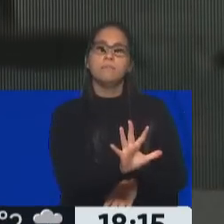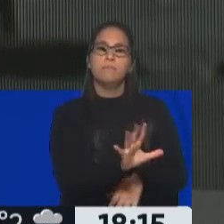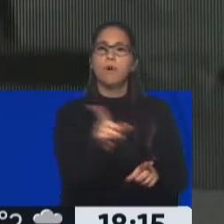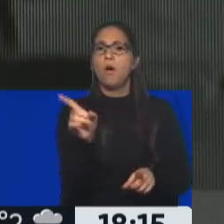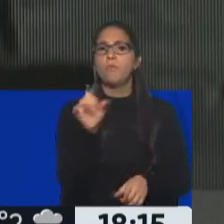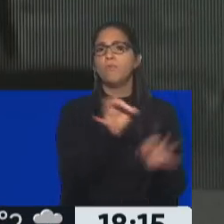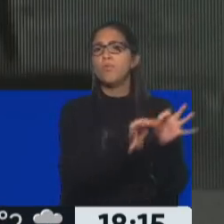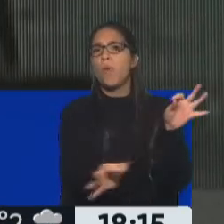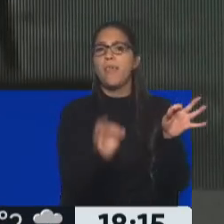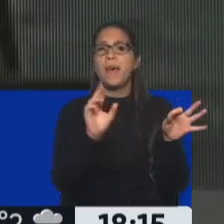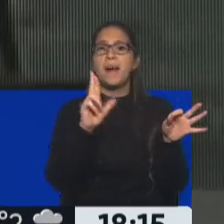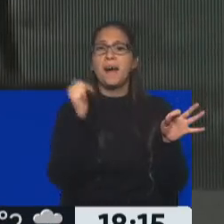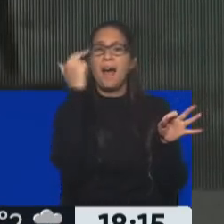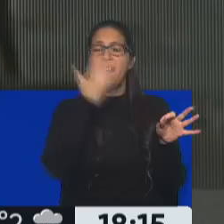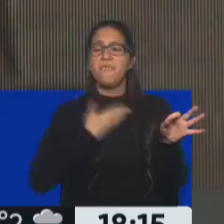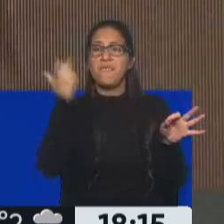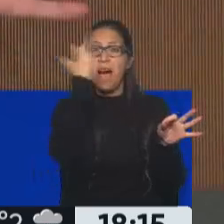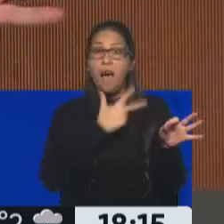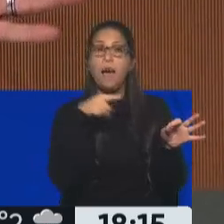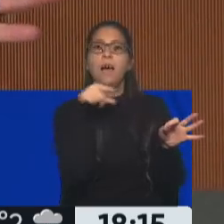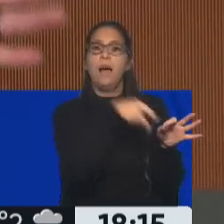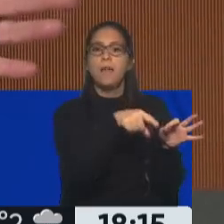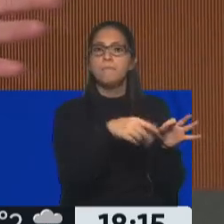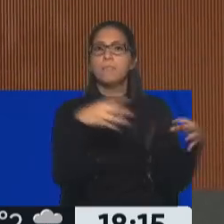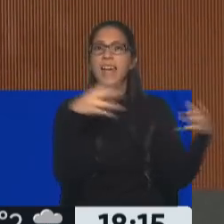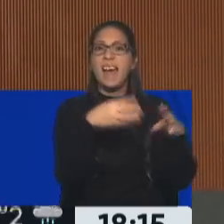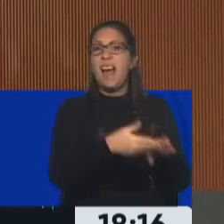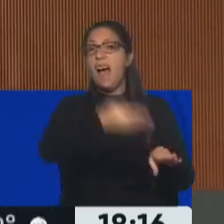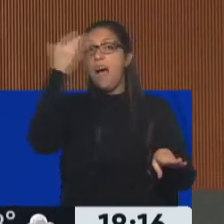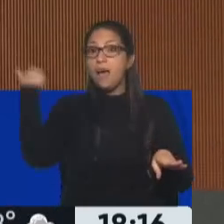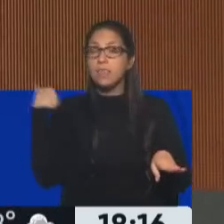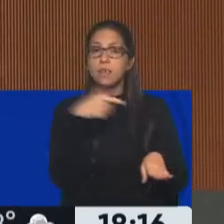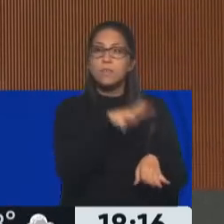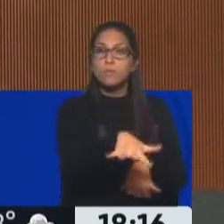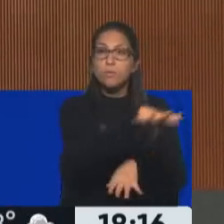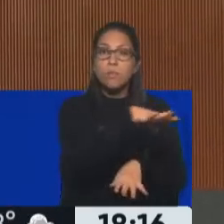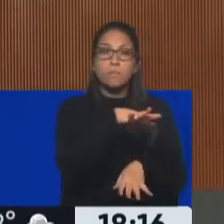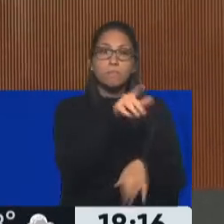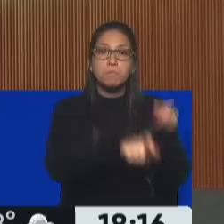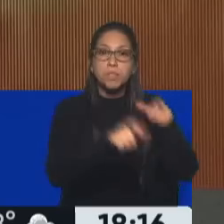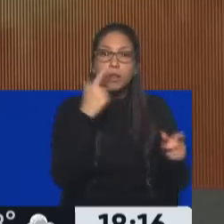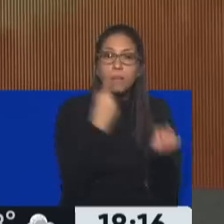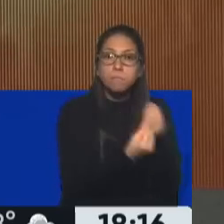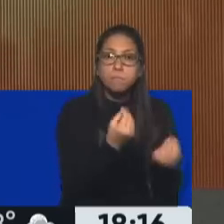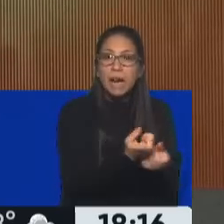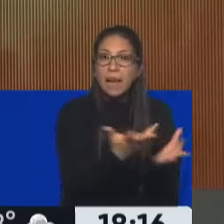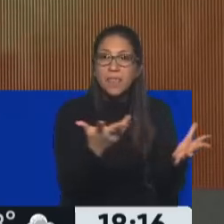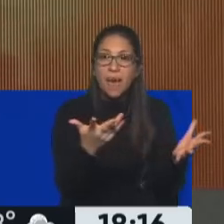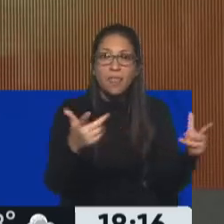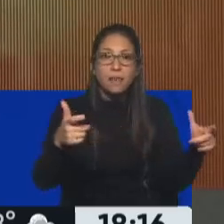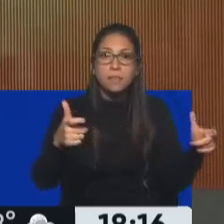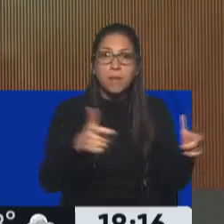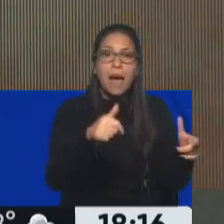ciudad de Rafah. Sí. Una ciudad que hay que tener en cuenta que antes del conflicto tenía una cantidad de población determinada y ahora es una ciudad